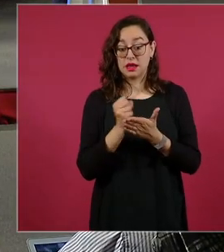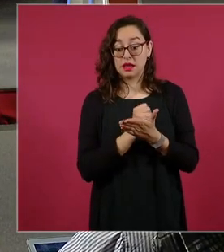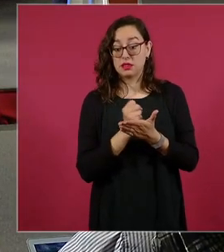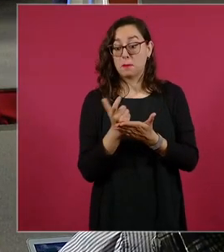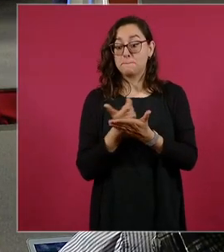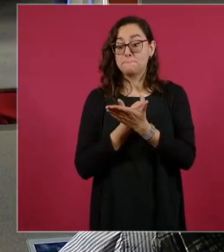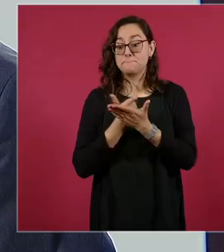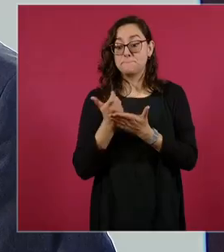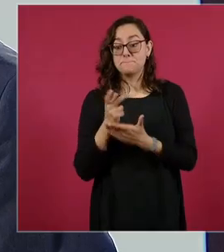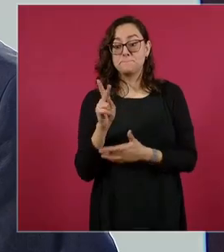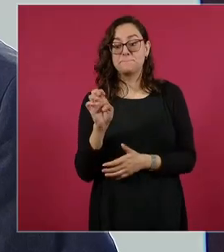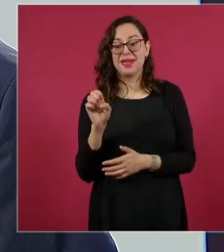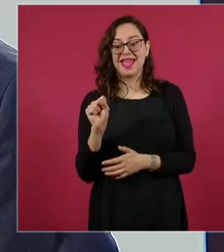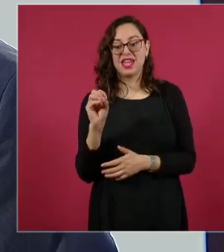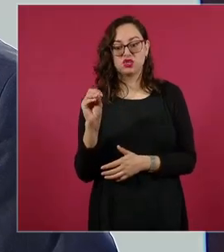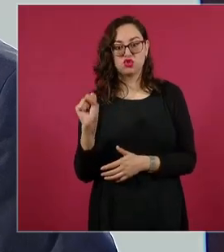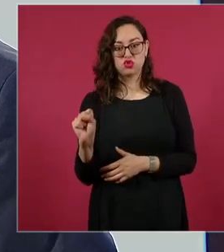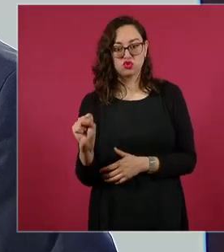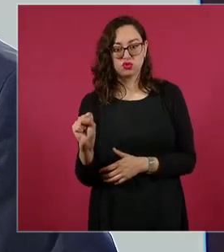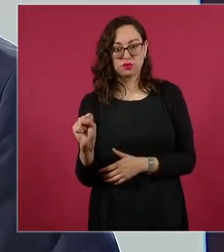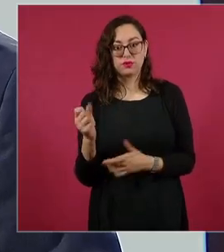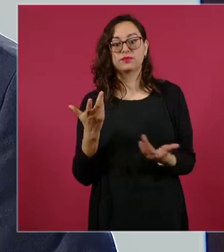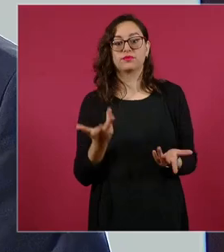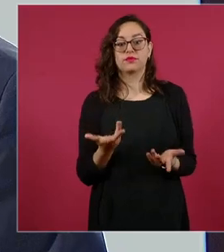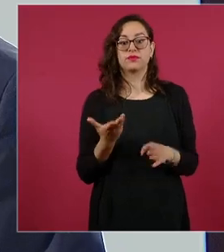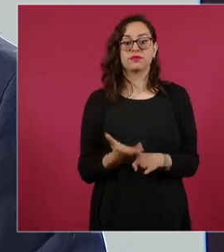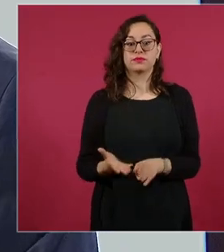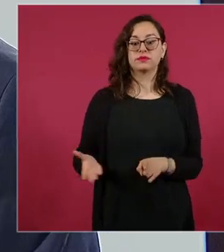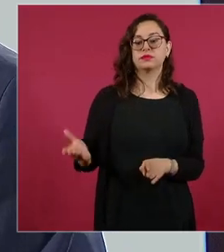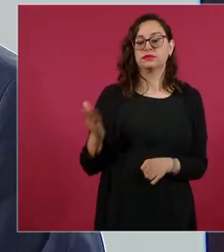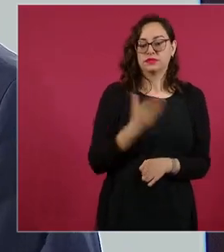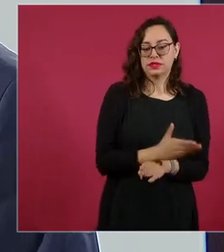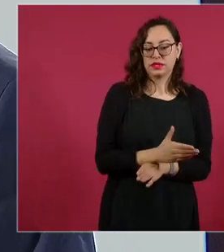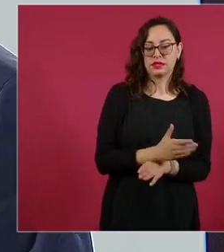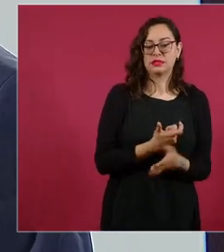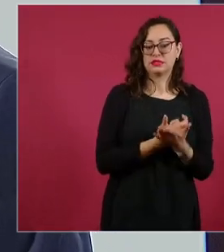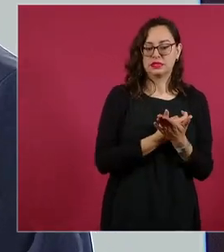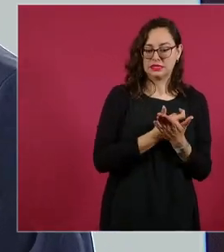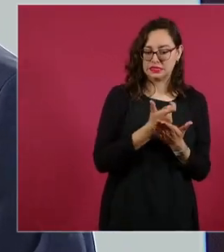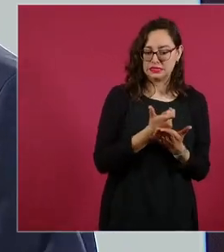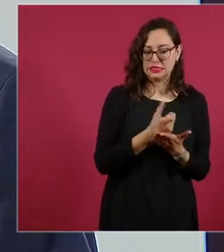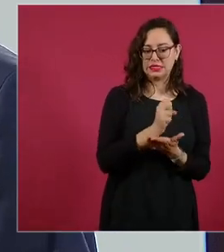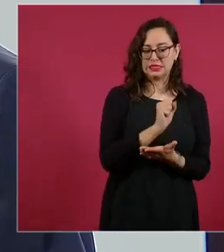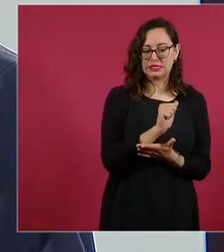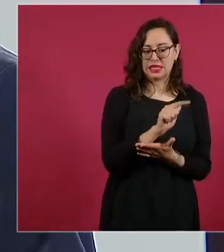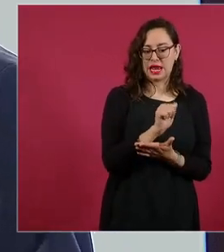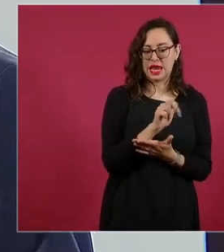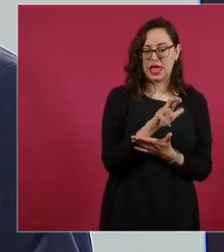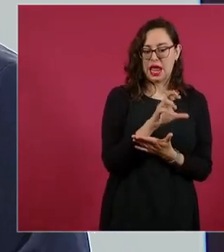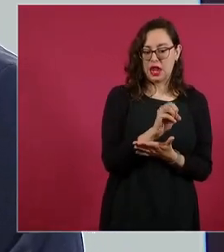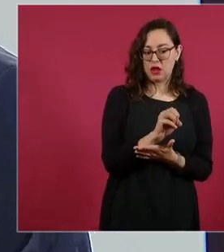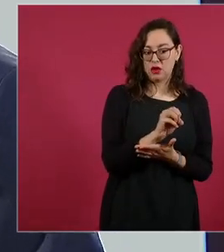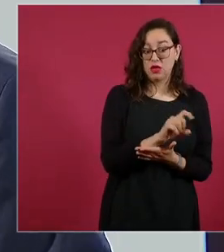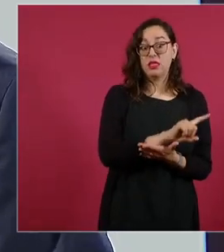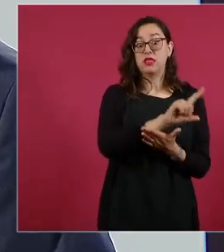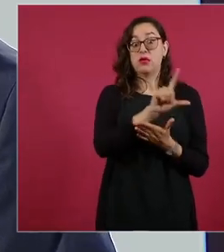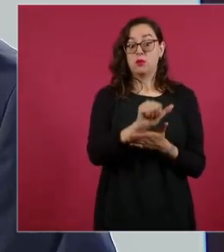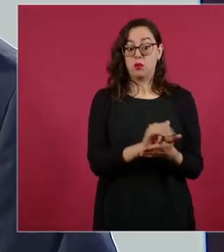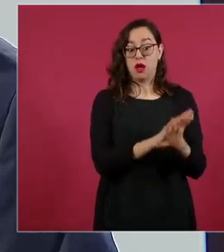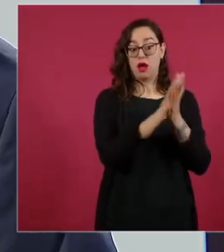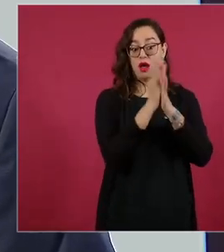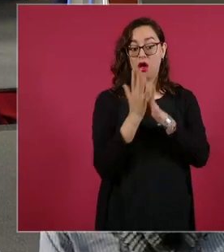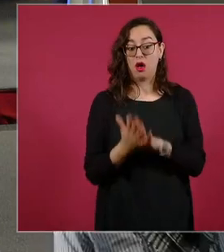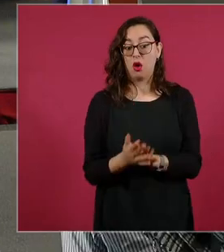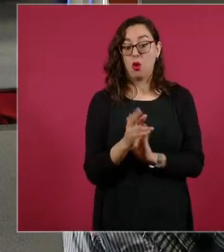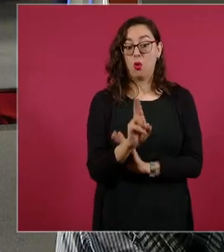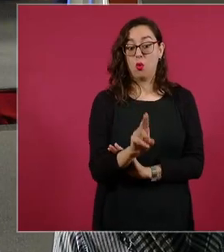créditos de FOBISTE se originaban en veces de salario mínimo, luego en la entrada en vigor de la UMA, se transformaron a UMA y se han venido dando